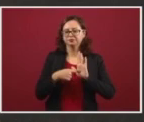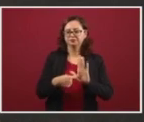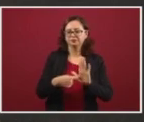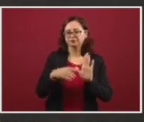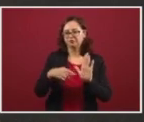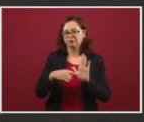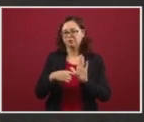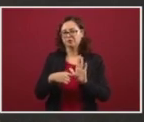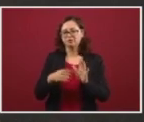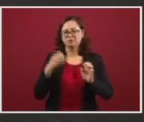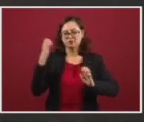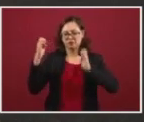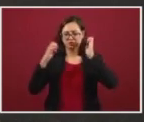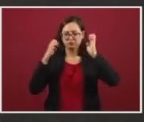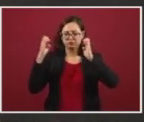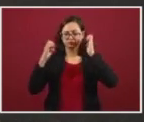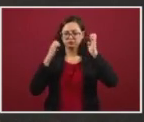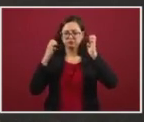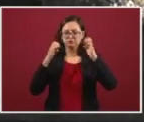hace unos días.